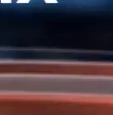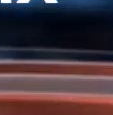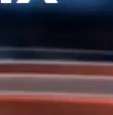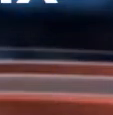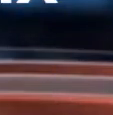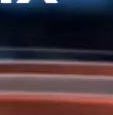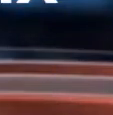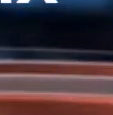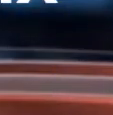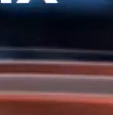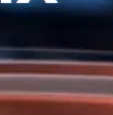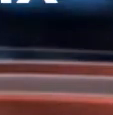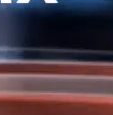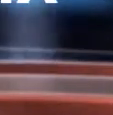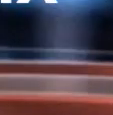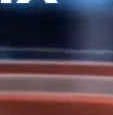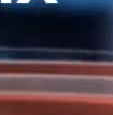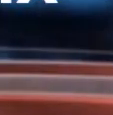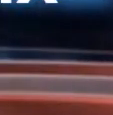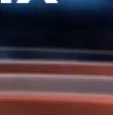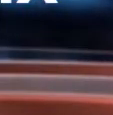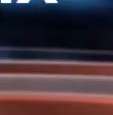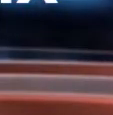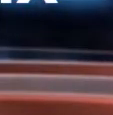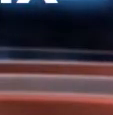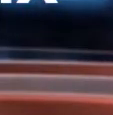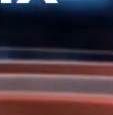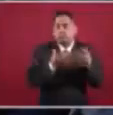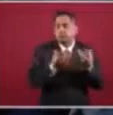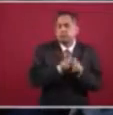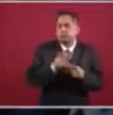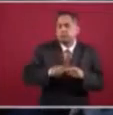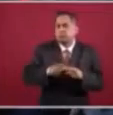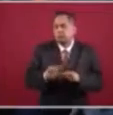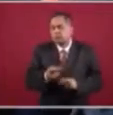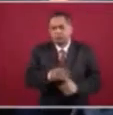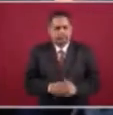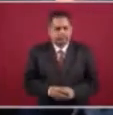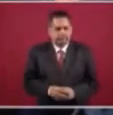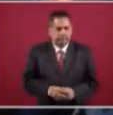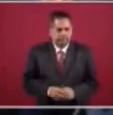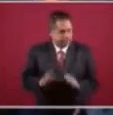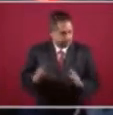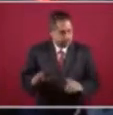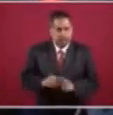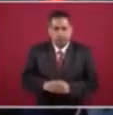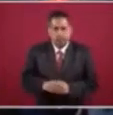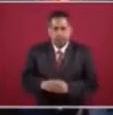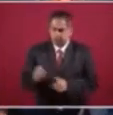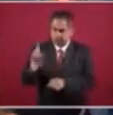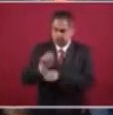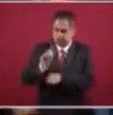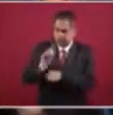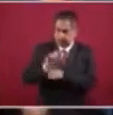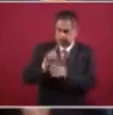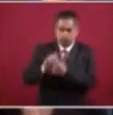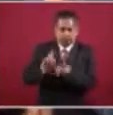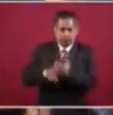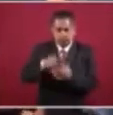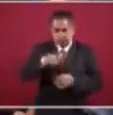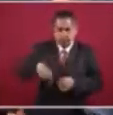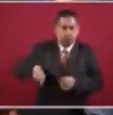Hidalgo Noticias MX presenta. Bueno, estamos trabajando todos los días